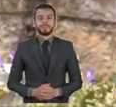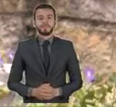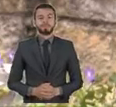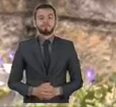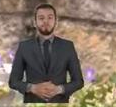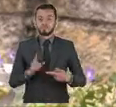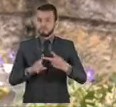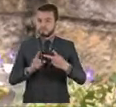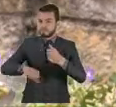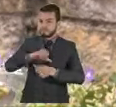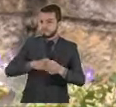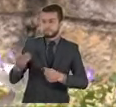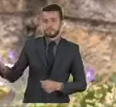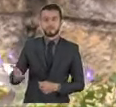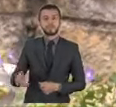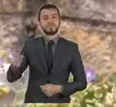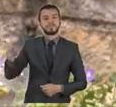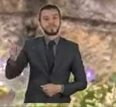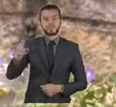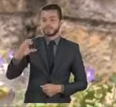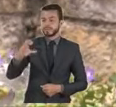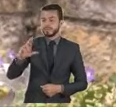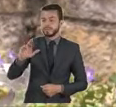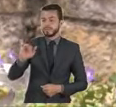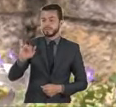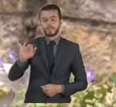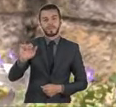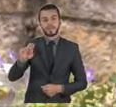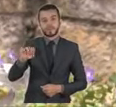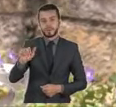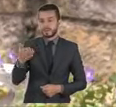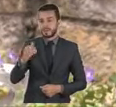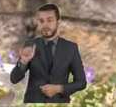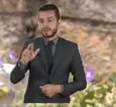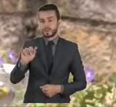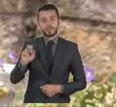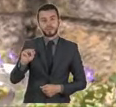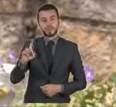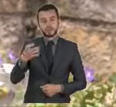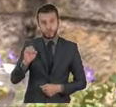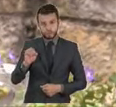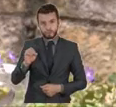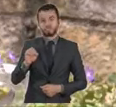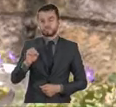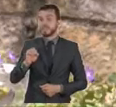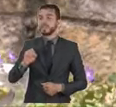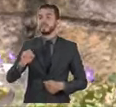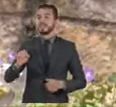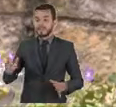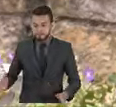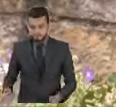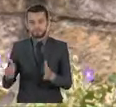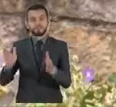A continuación, queremos invitar a Cristina Arango, gerente de la empresa de acueducto y alcantarillado de Bogotá.